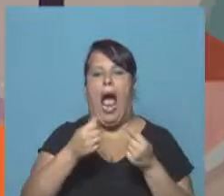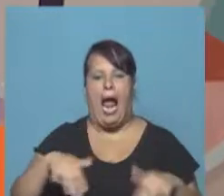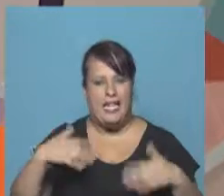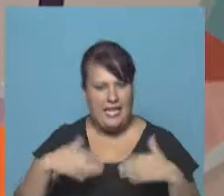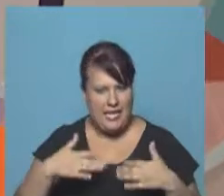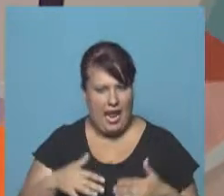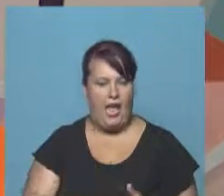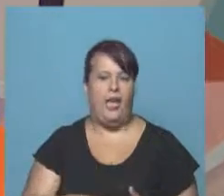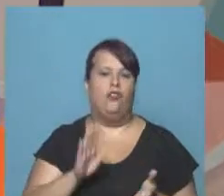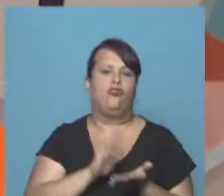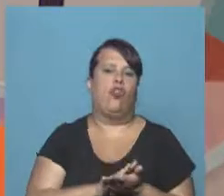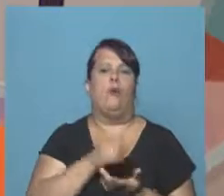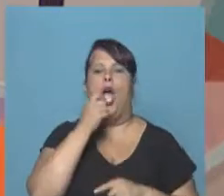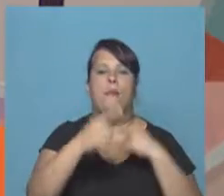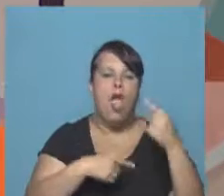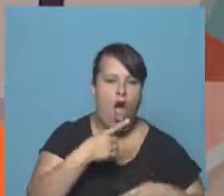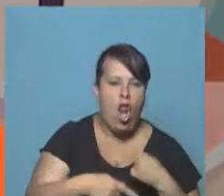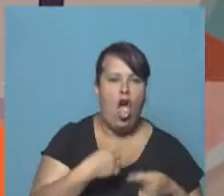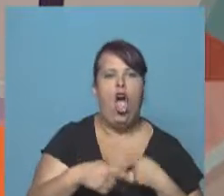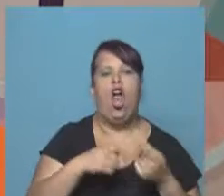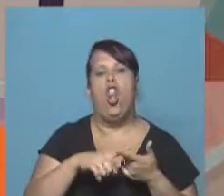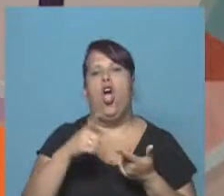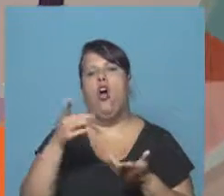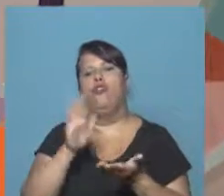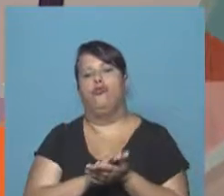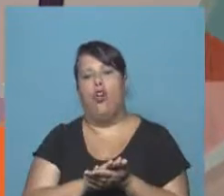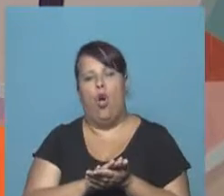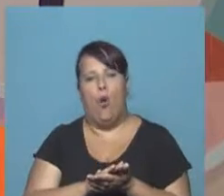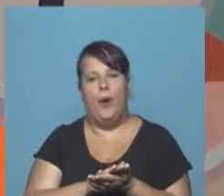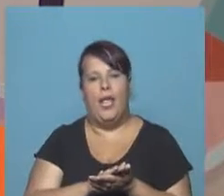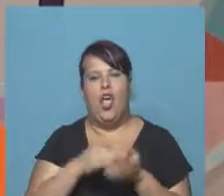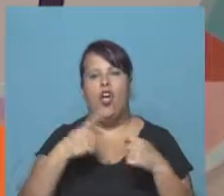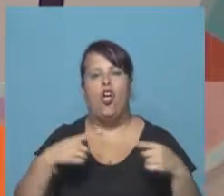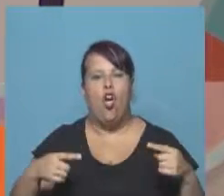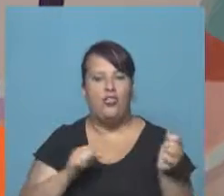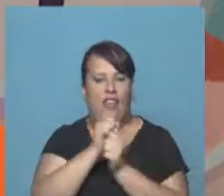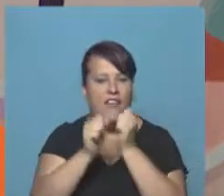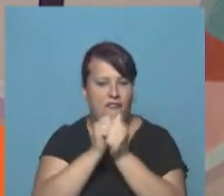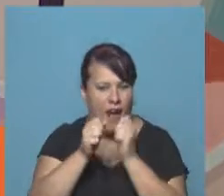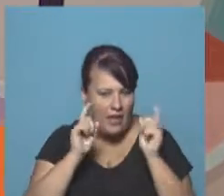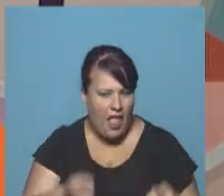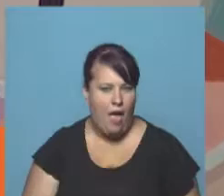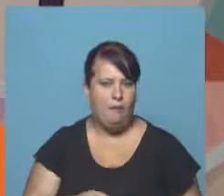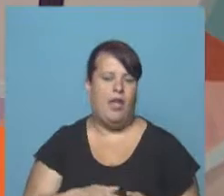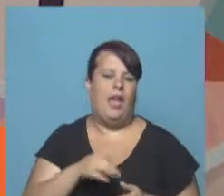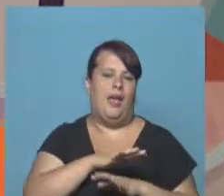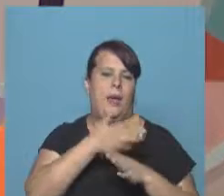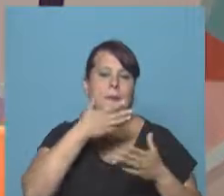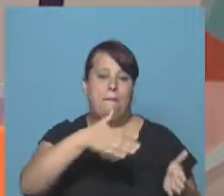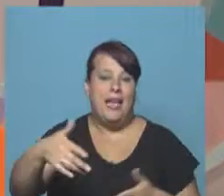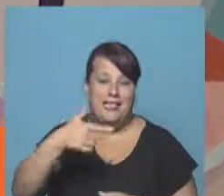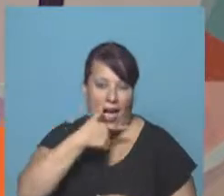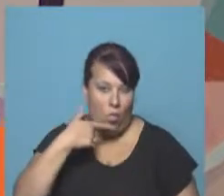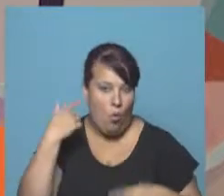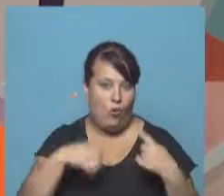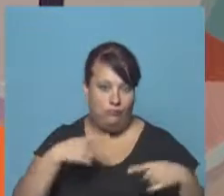seguir en base a piononos en base a productos industrializados también en las mesas dulces son